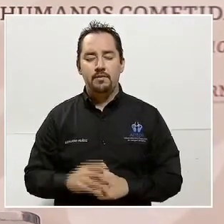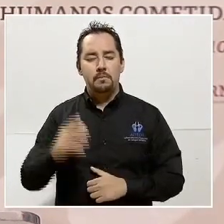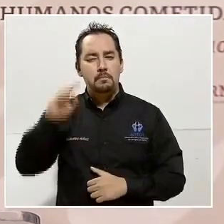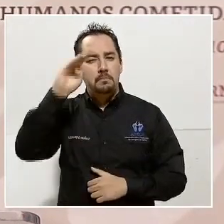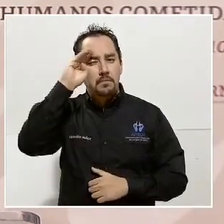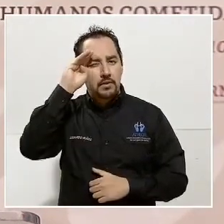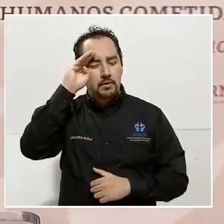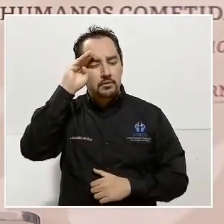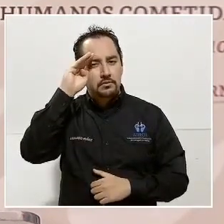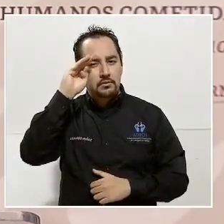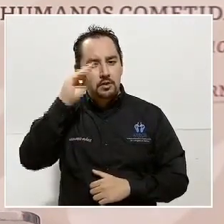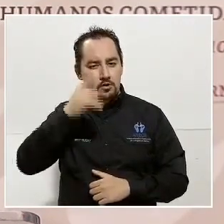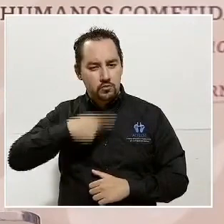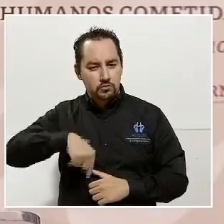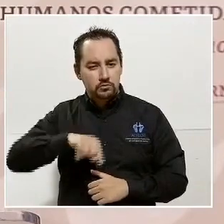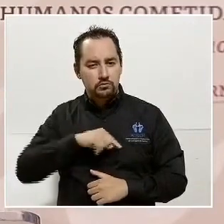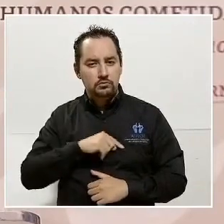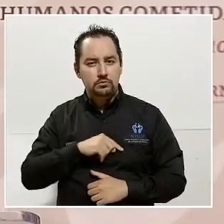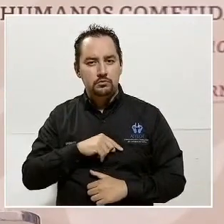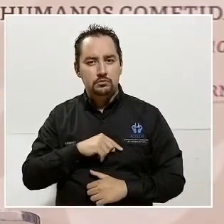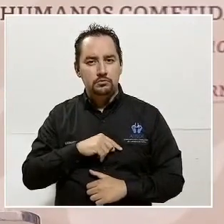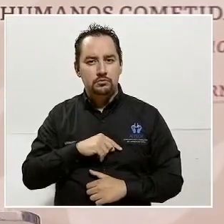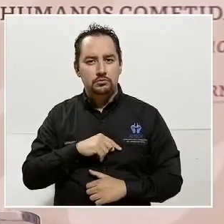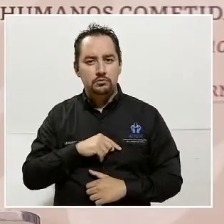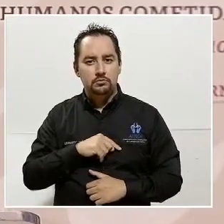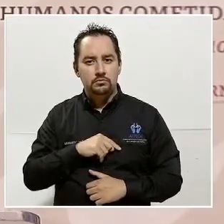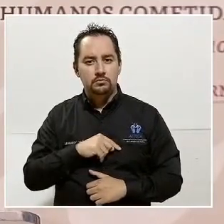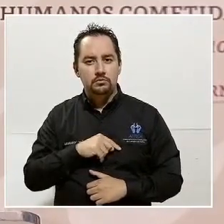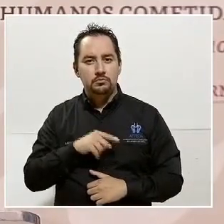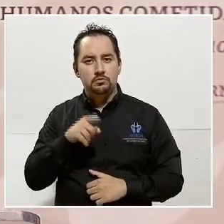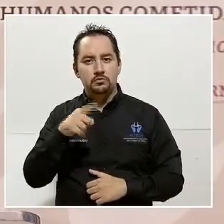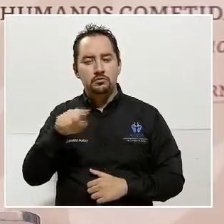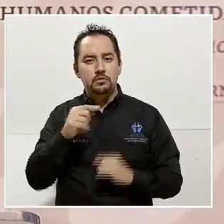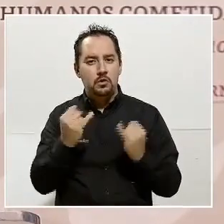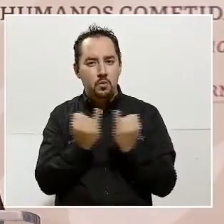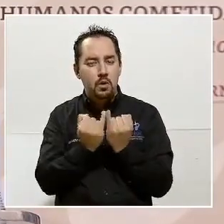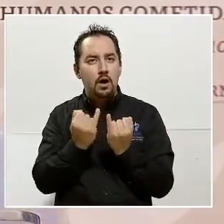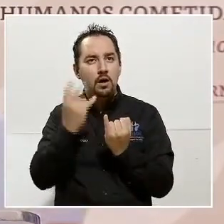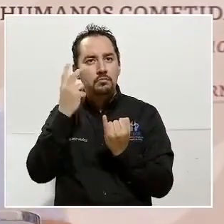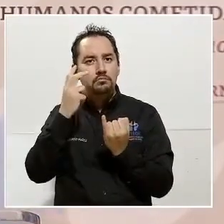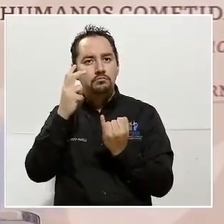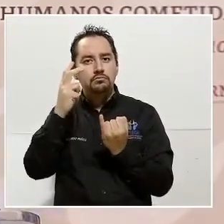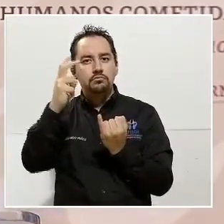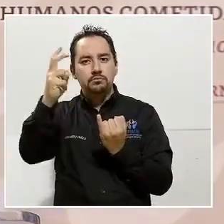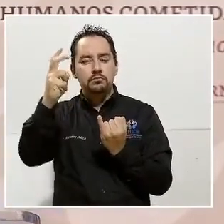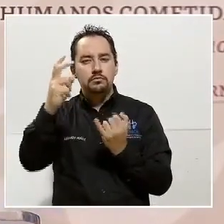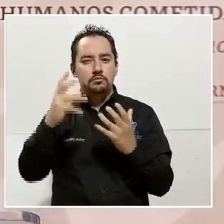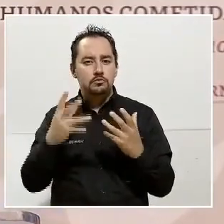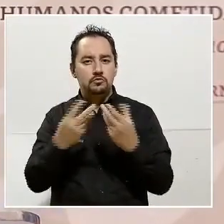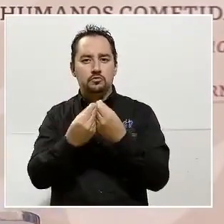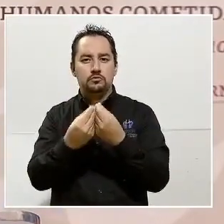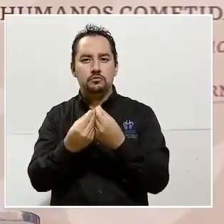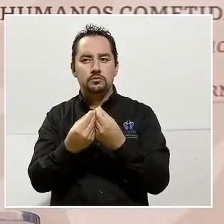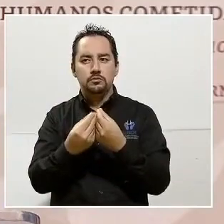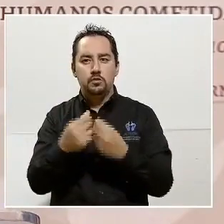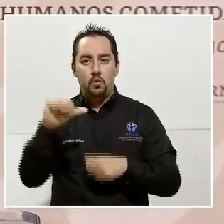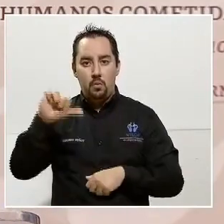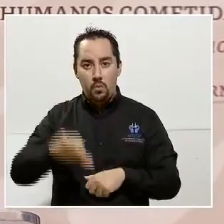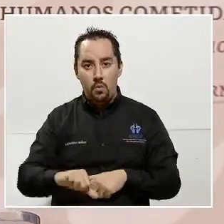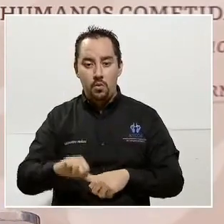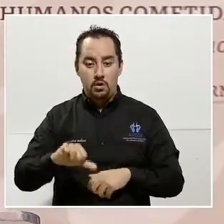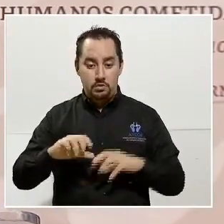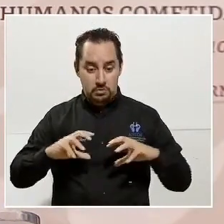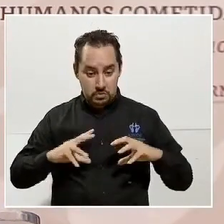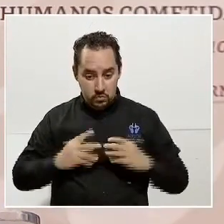imaginen que desde nuestros lugares de origen viajaron con nosotras y hoy están